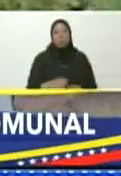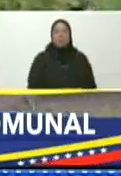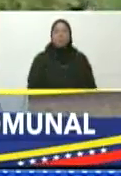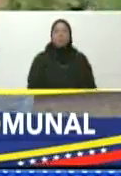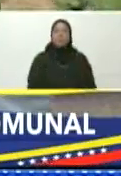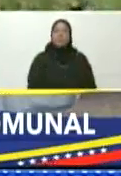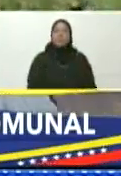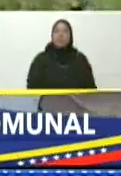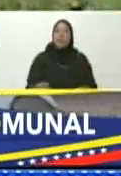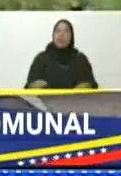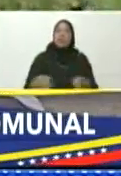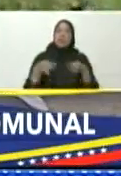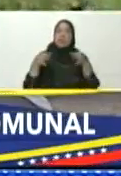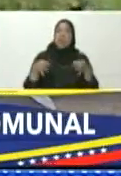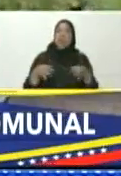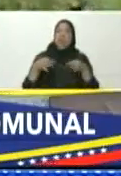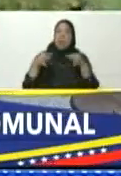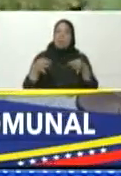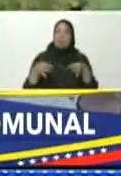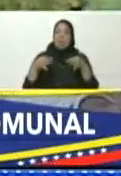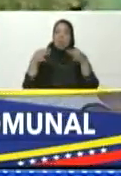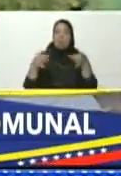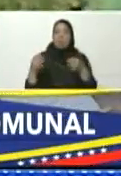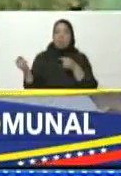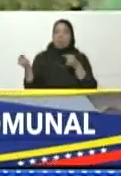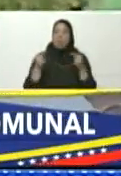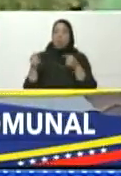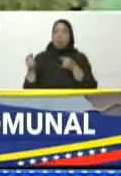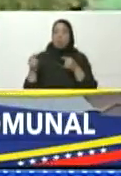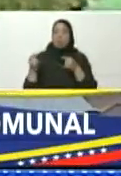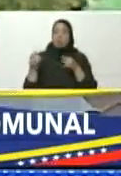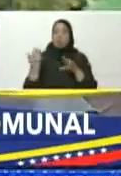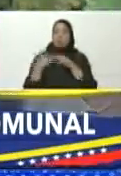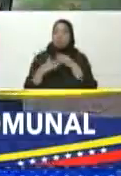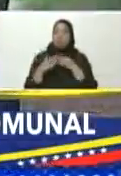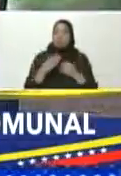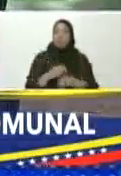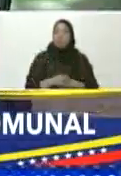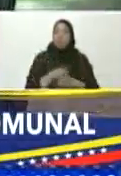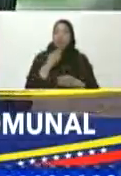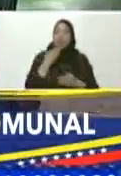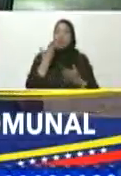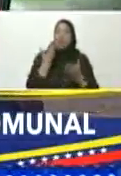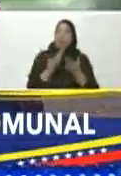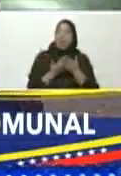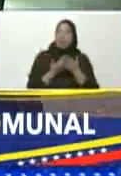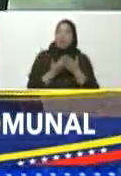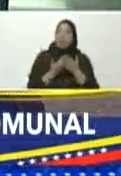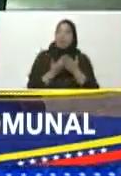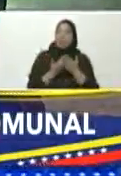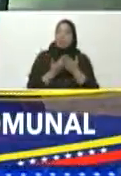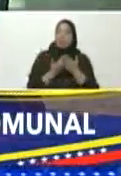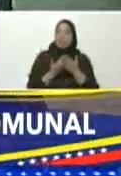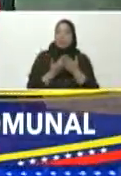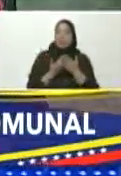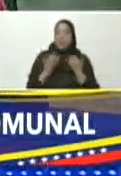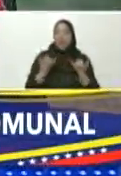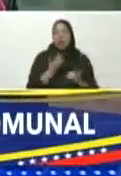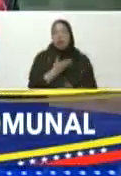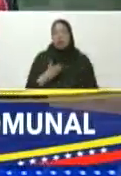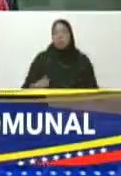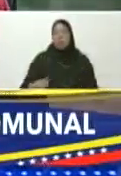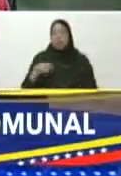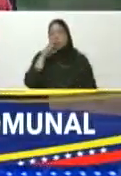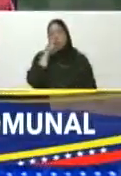cava? Párlate un discurso ahí frente al pueblo, la cava. Muchas gracias, presidente. De verdad, presidente, mire,